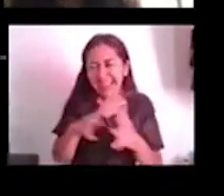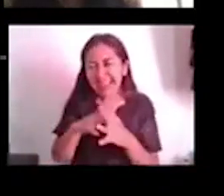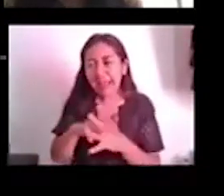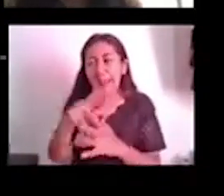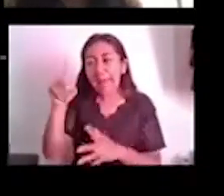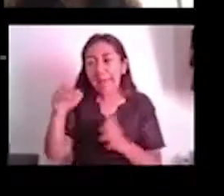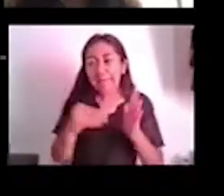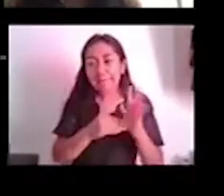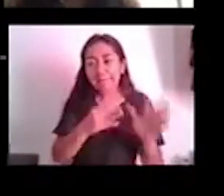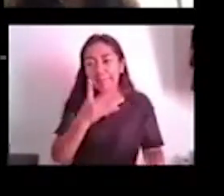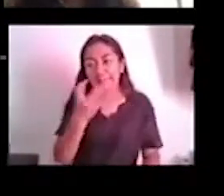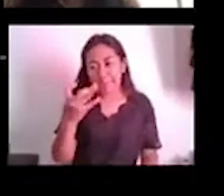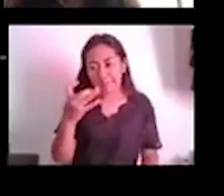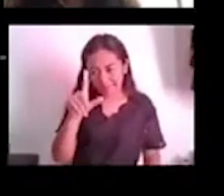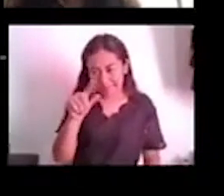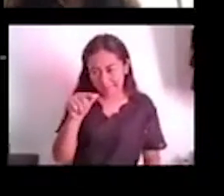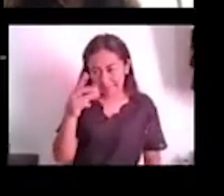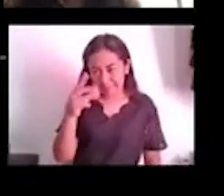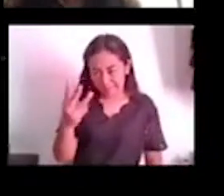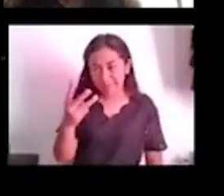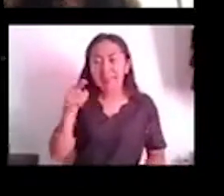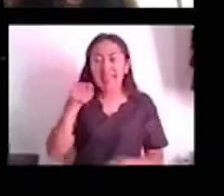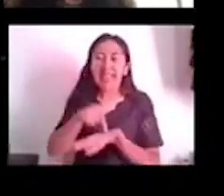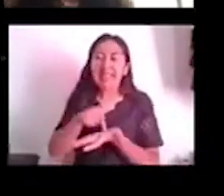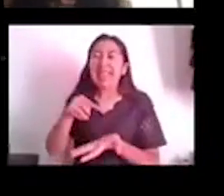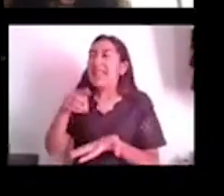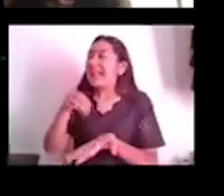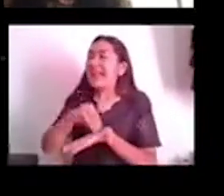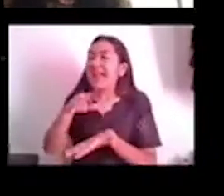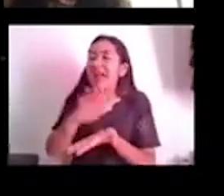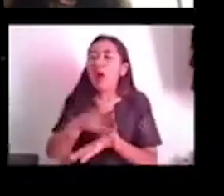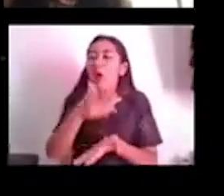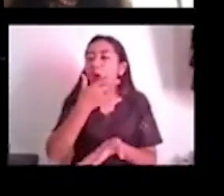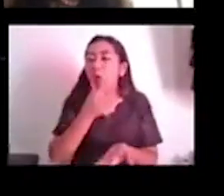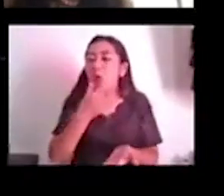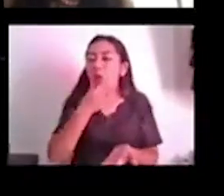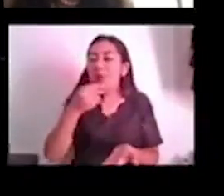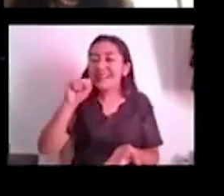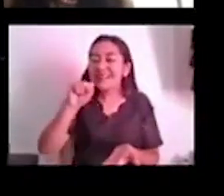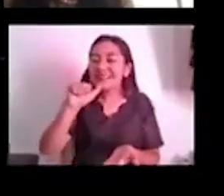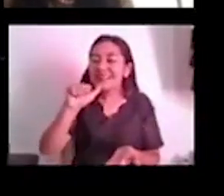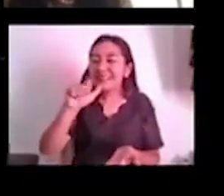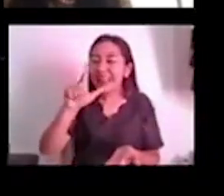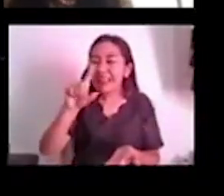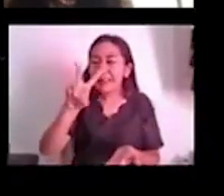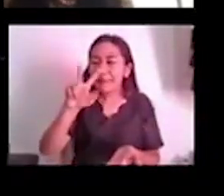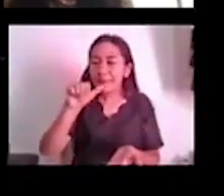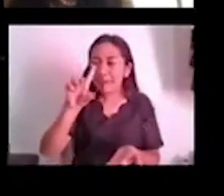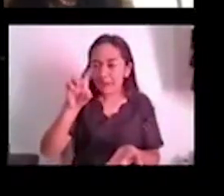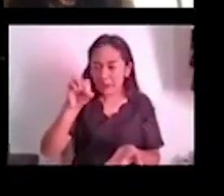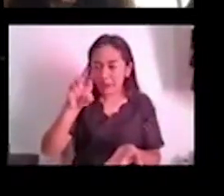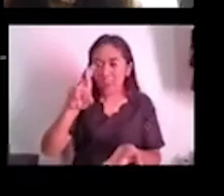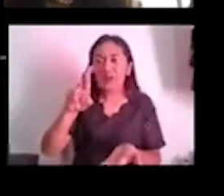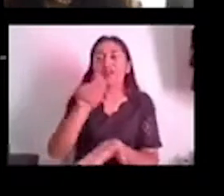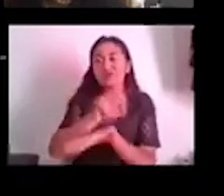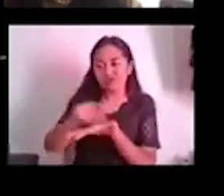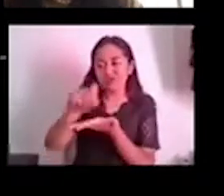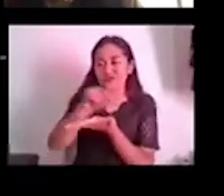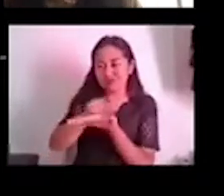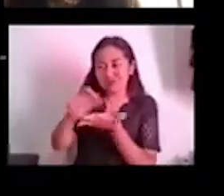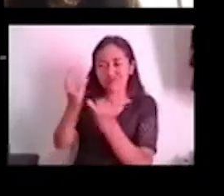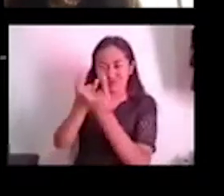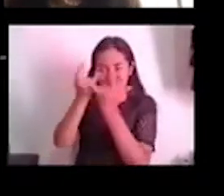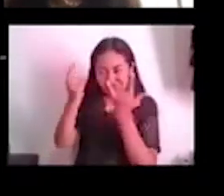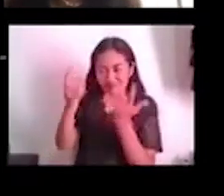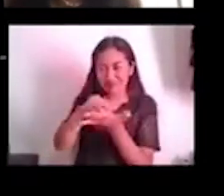1473, de la cual Salvador Novo después hace una obra muy interesante. Sí, muy bien, si quieren